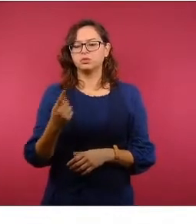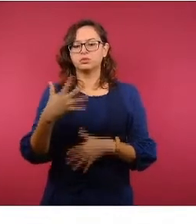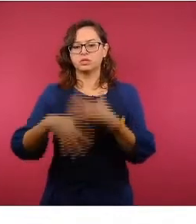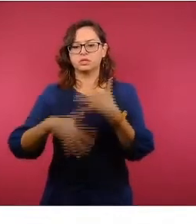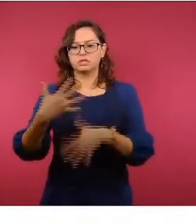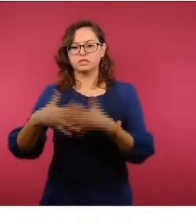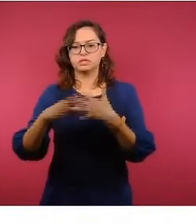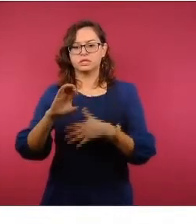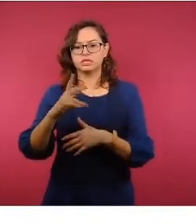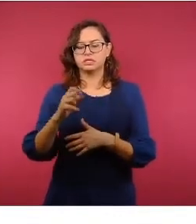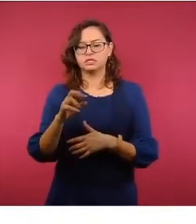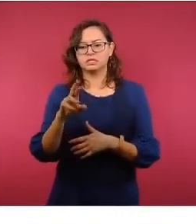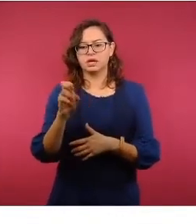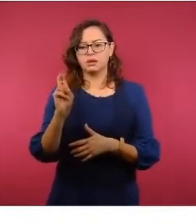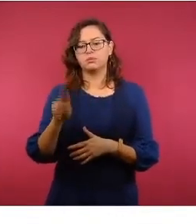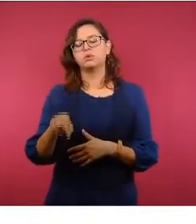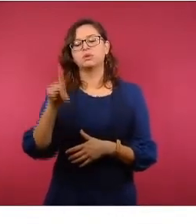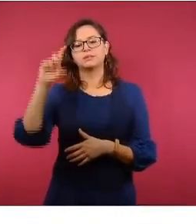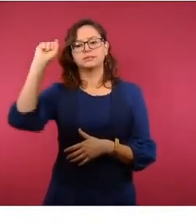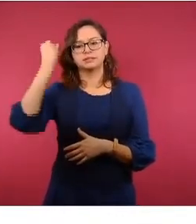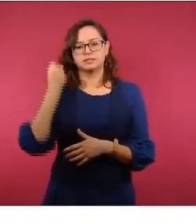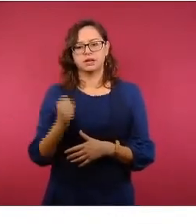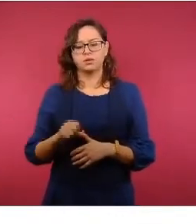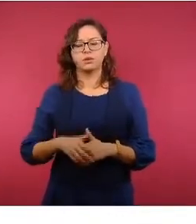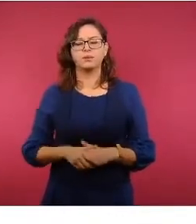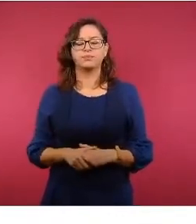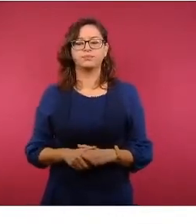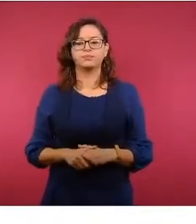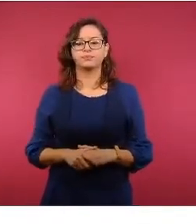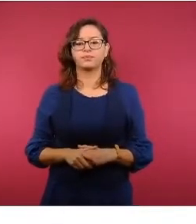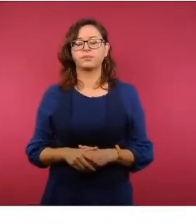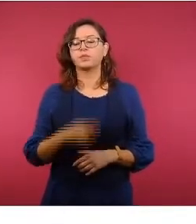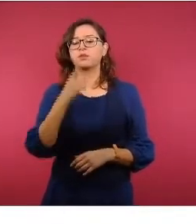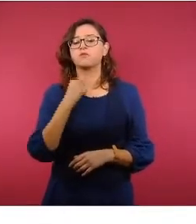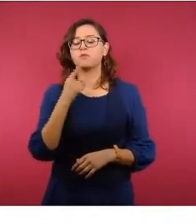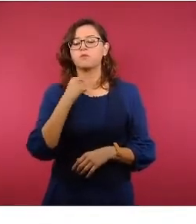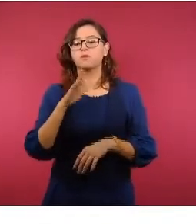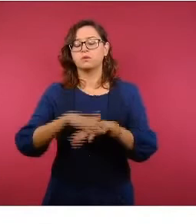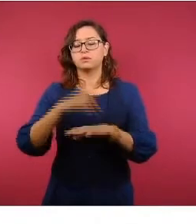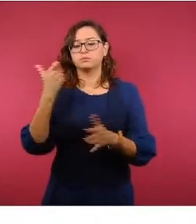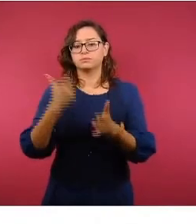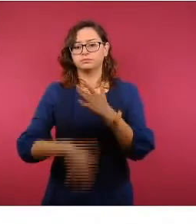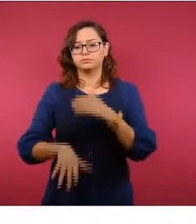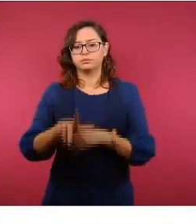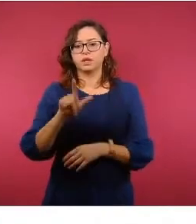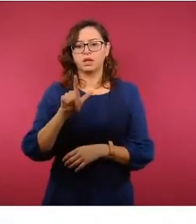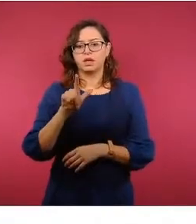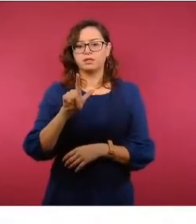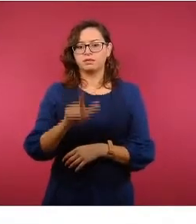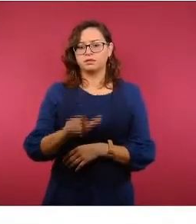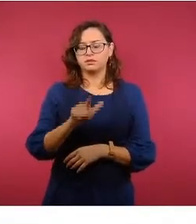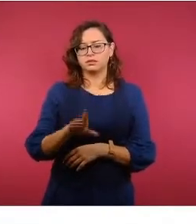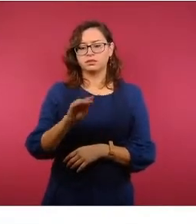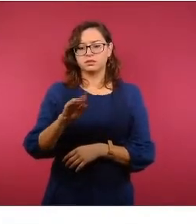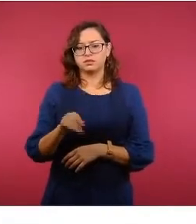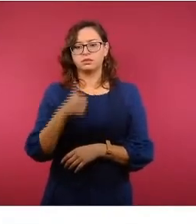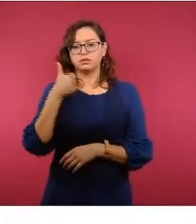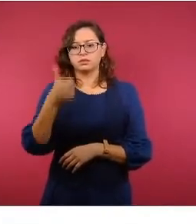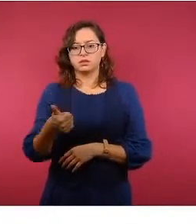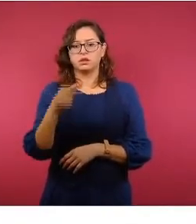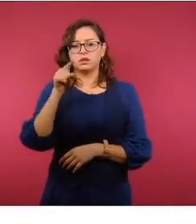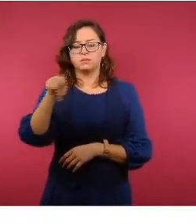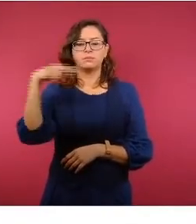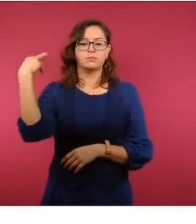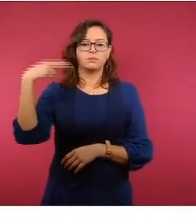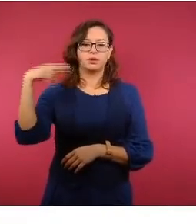en Salvador Alvarado, Sinaloa. La Premium, la más barata, 17.86, franquicia Pemex en